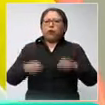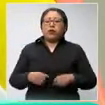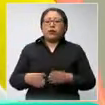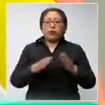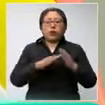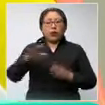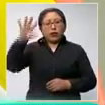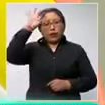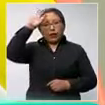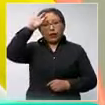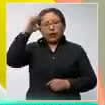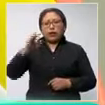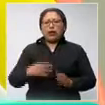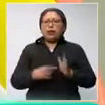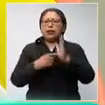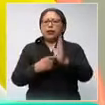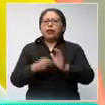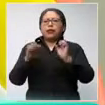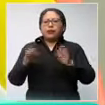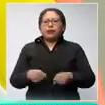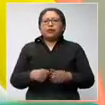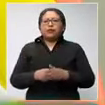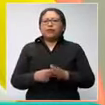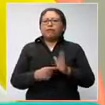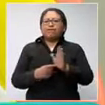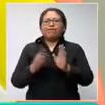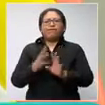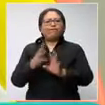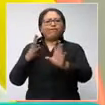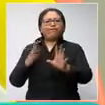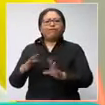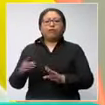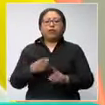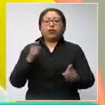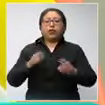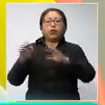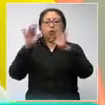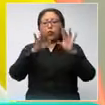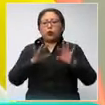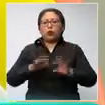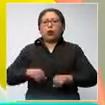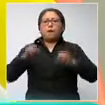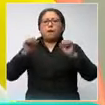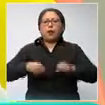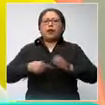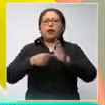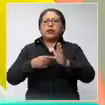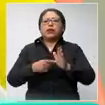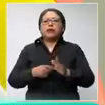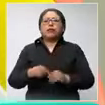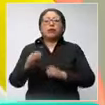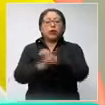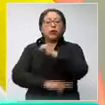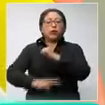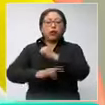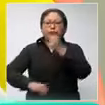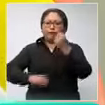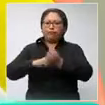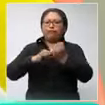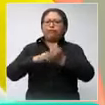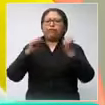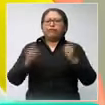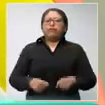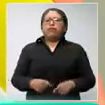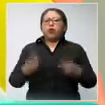la liberación de los trámites y filas para hacerlo desde una computadora. Se puede hacer, se puede volver nacional y podemos lograr que